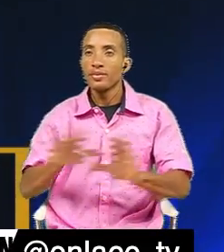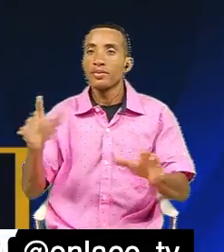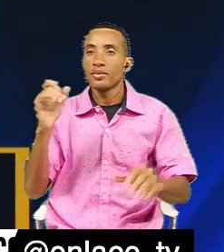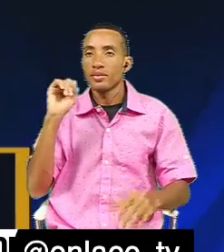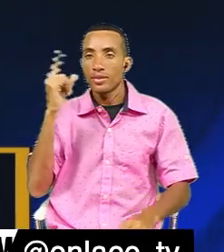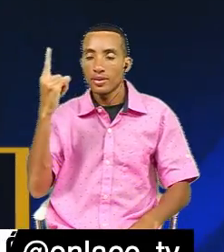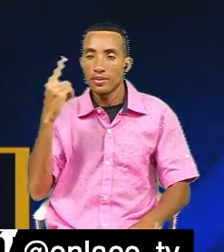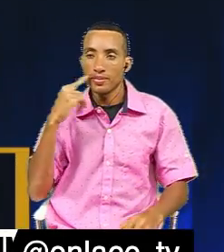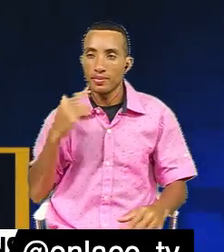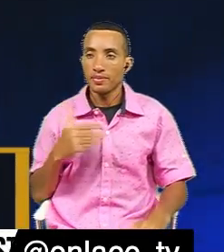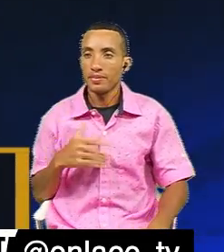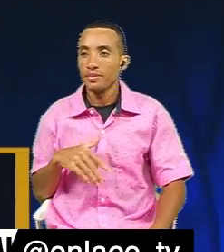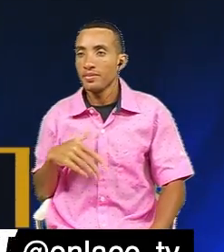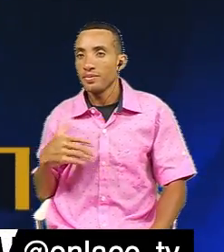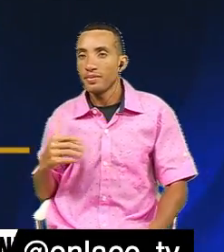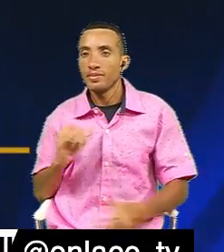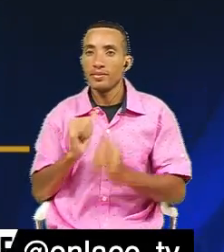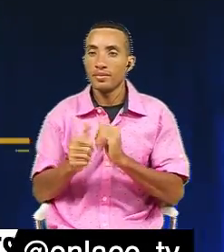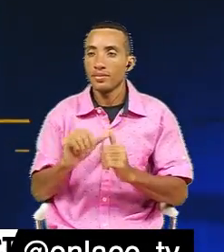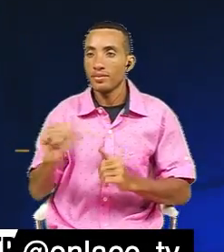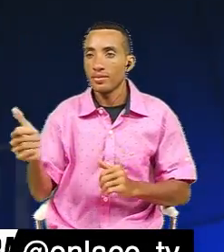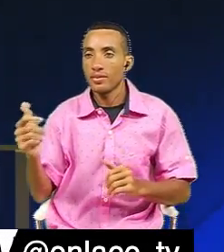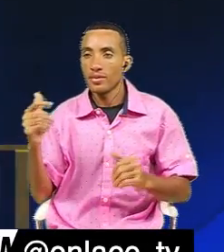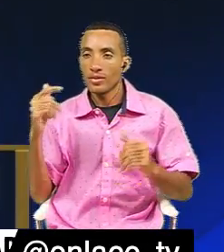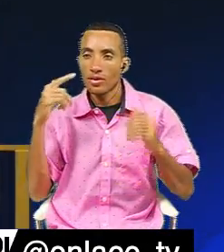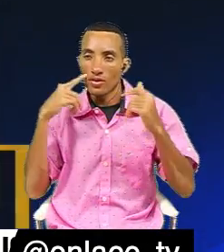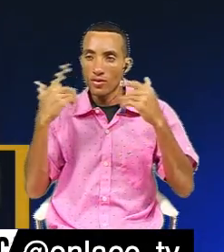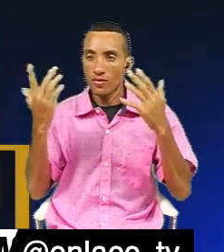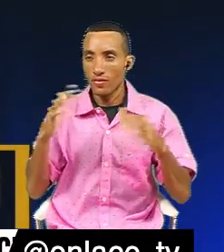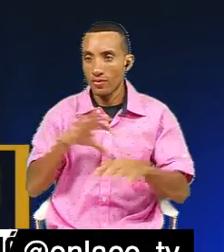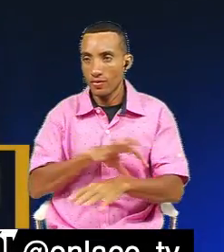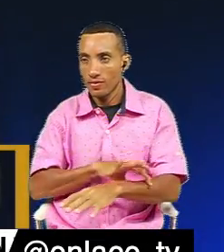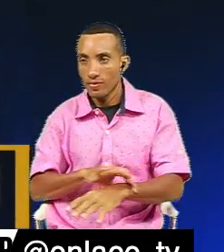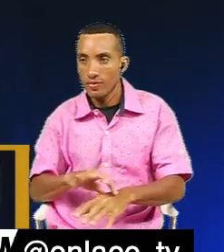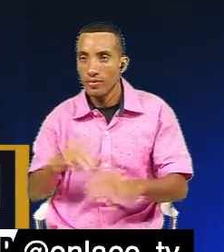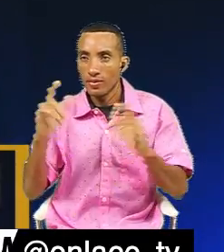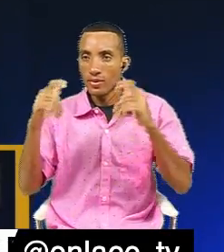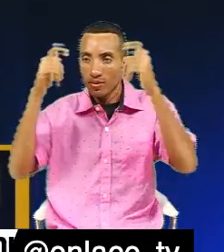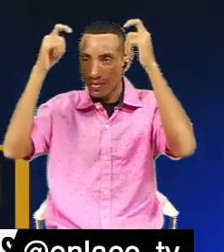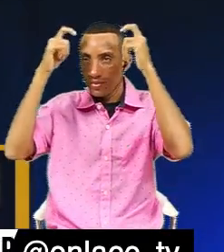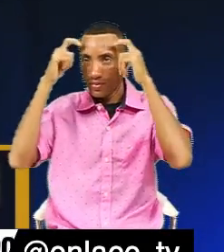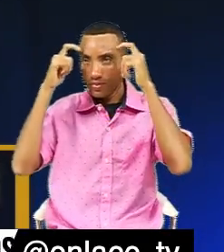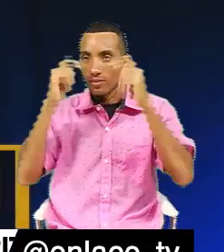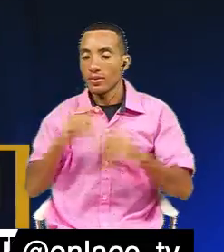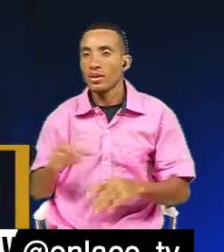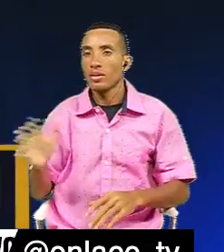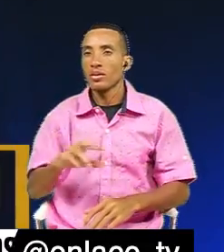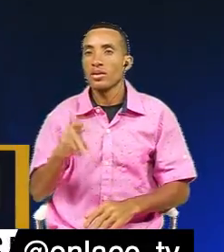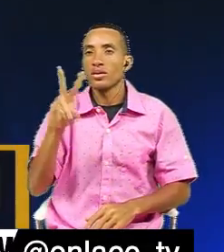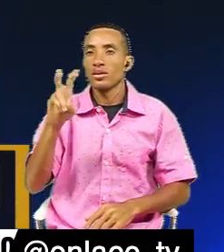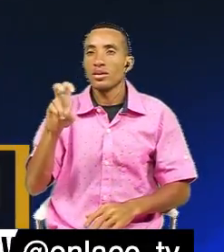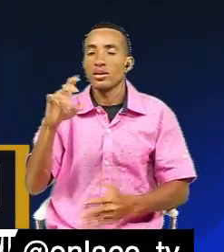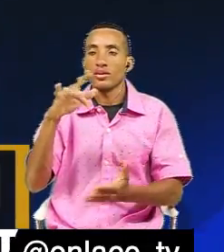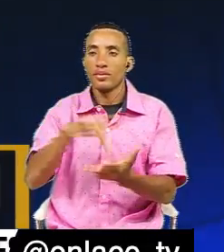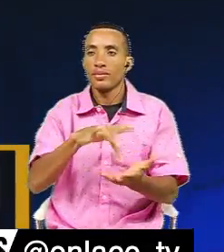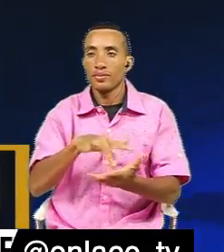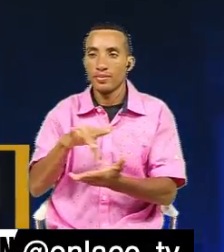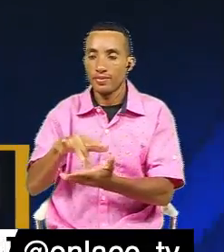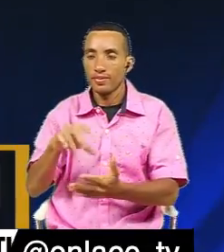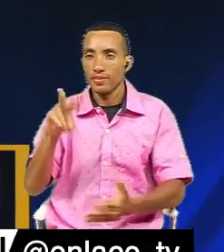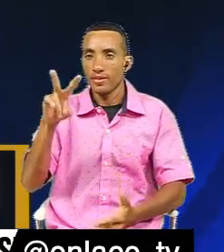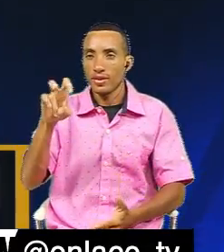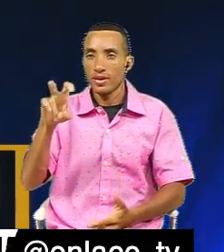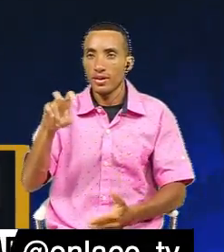en traje deportivo, le siguió el de fantasía y culminó con el de coronación. En total fueron 7 participantes con quienes se